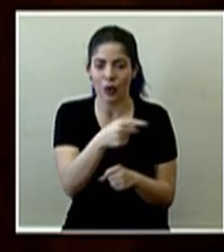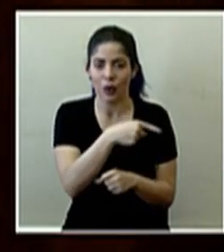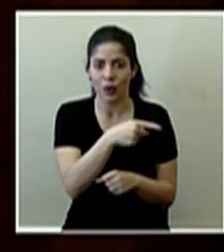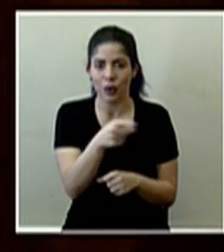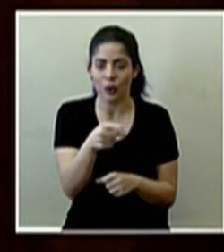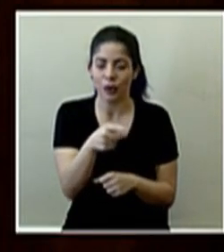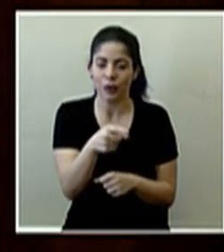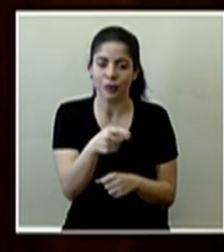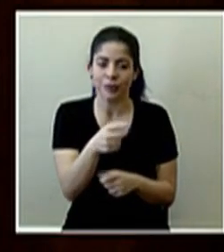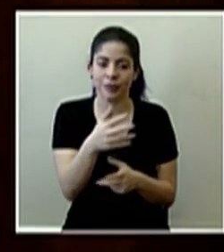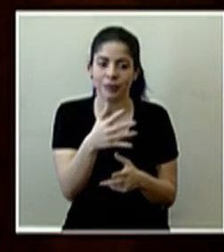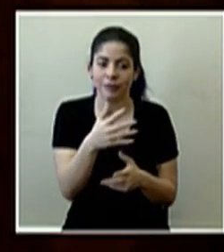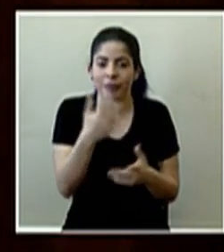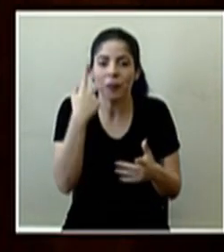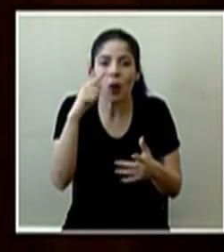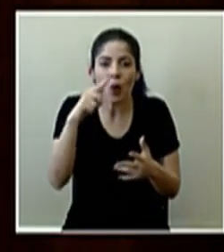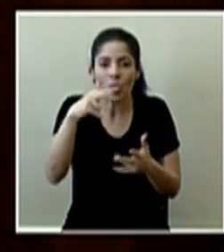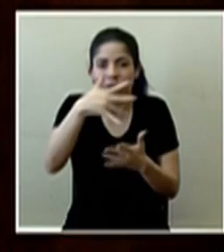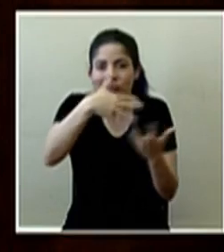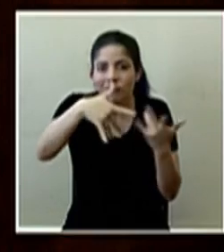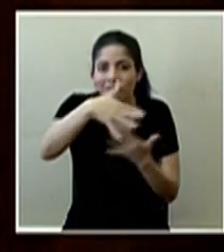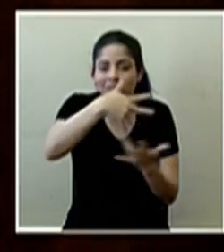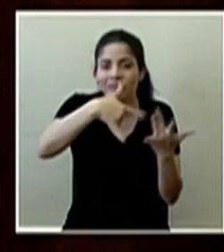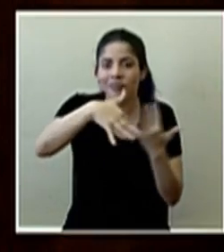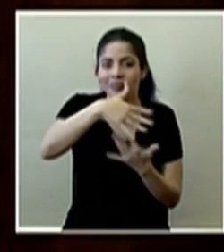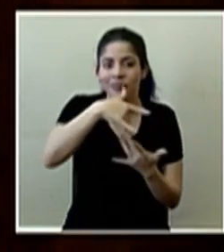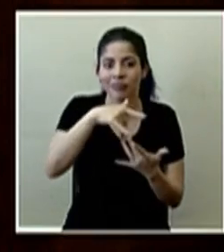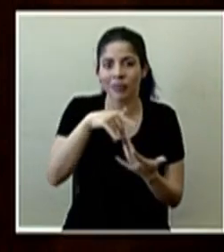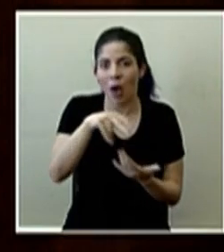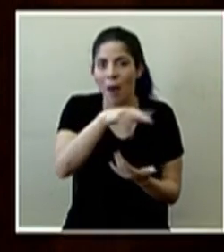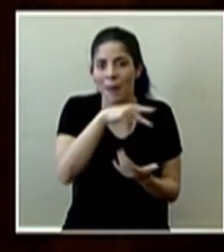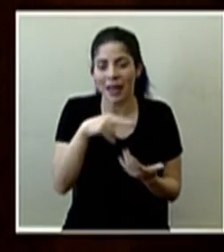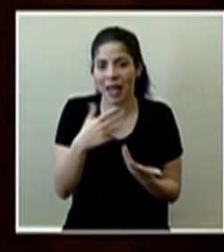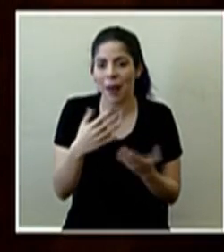el entorno